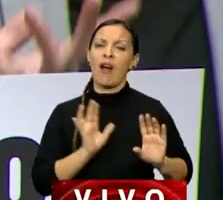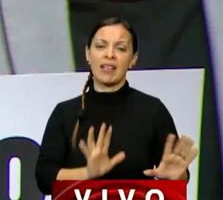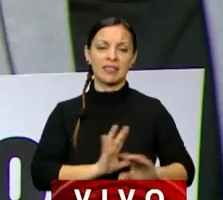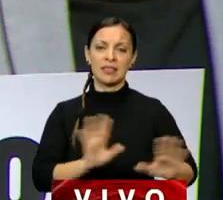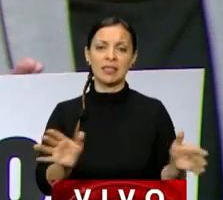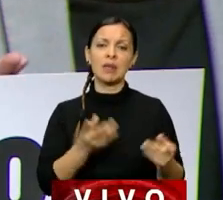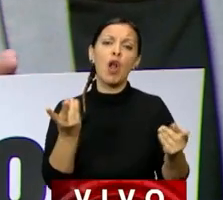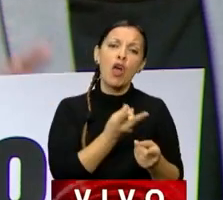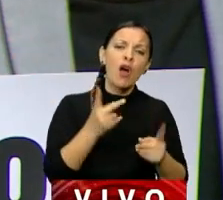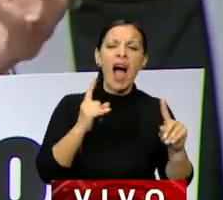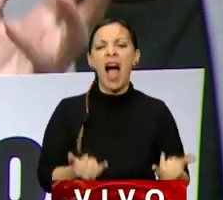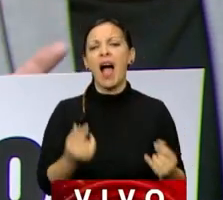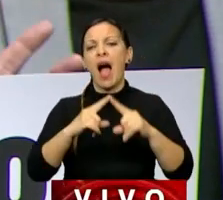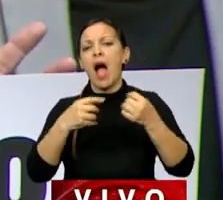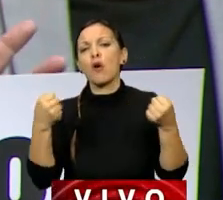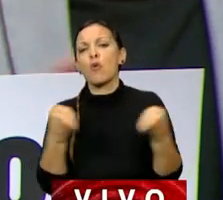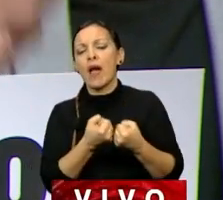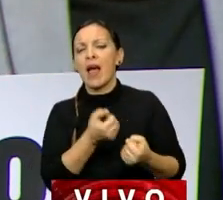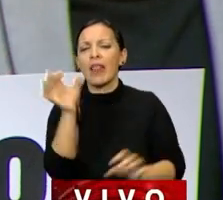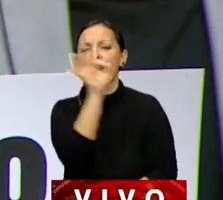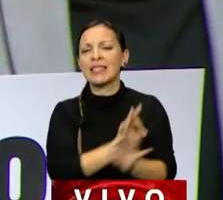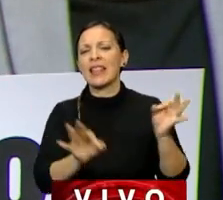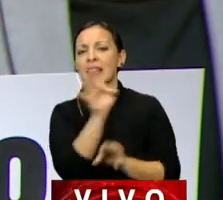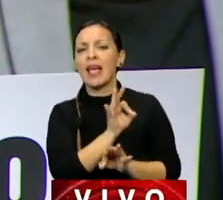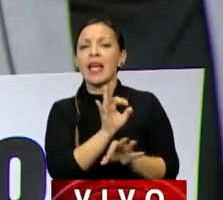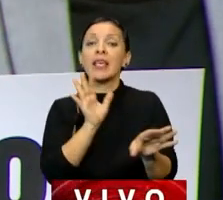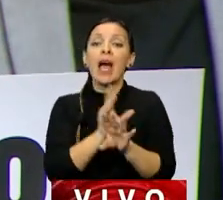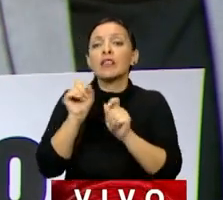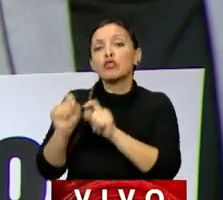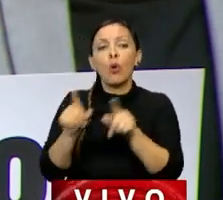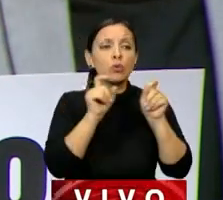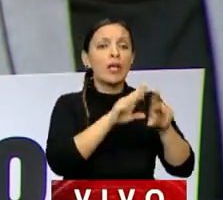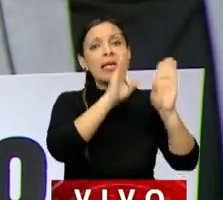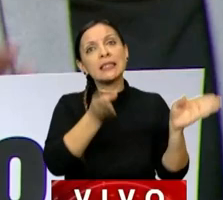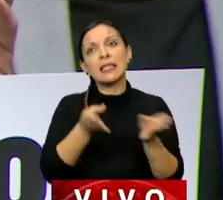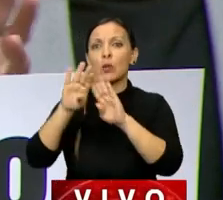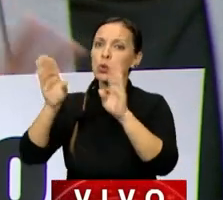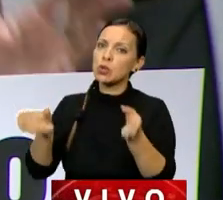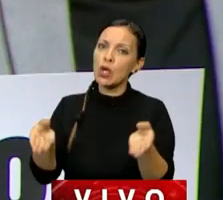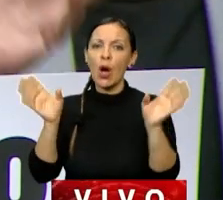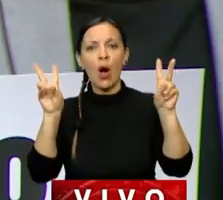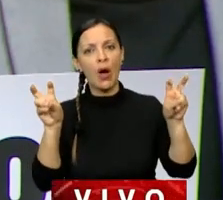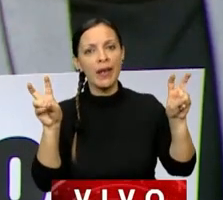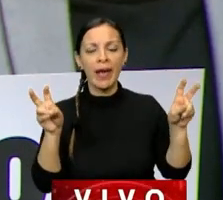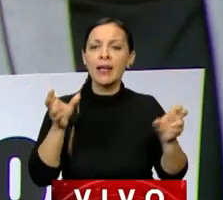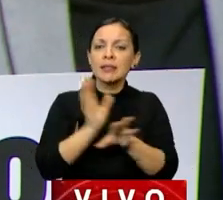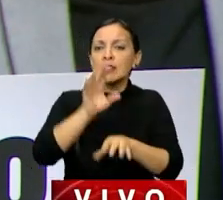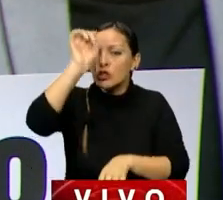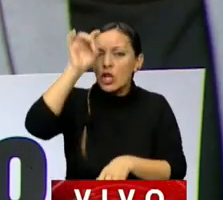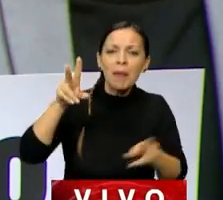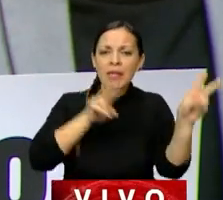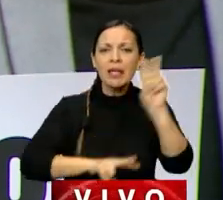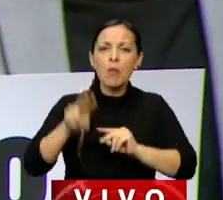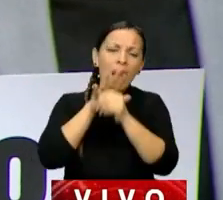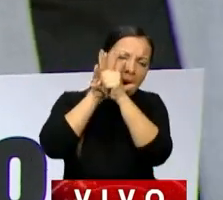acuerdos estratégicos en defensa de un régimen, de sus instituciones, que solo sirven para aplastar a